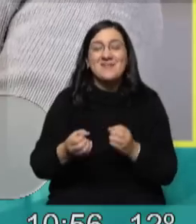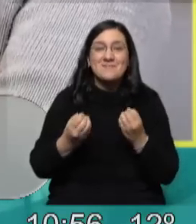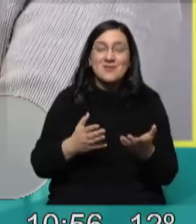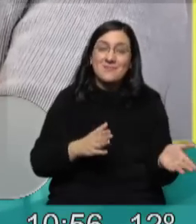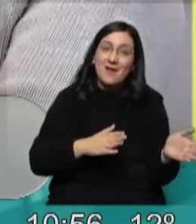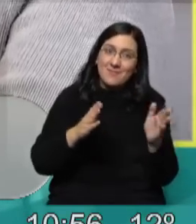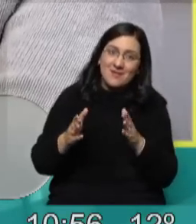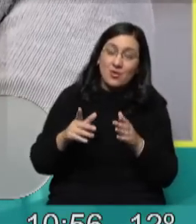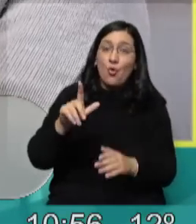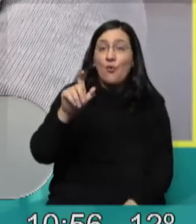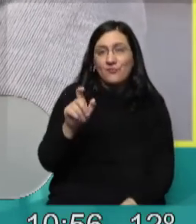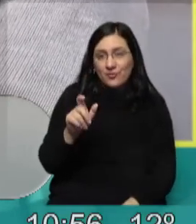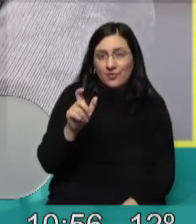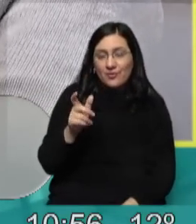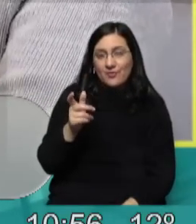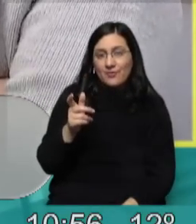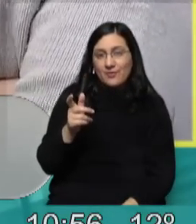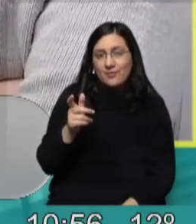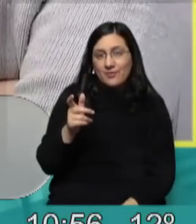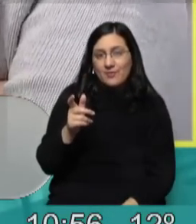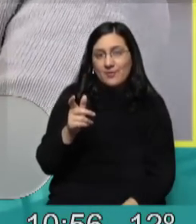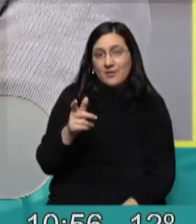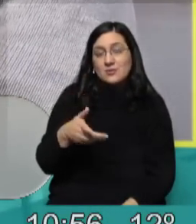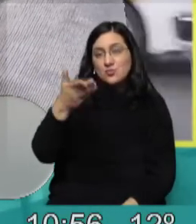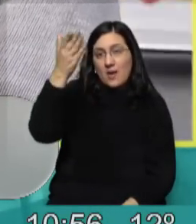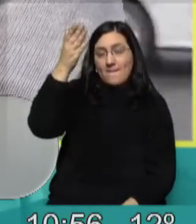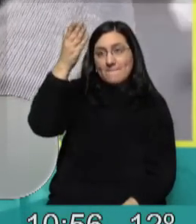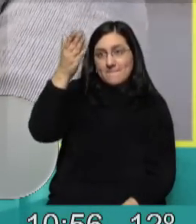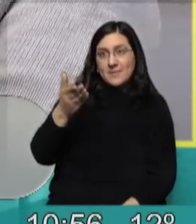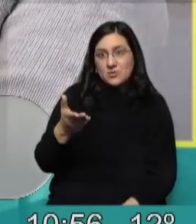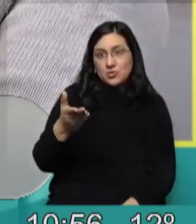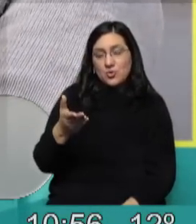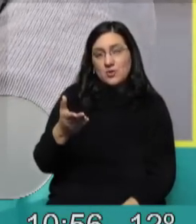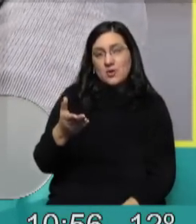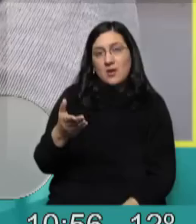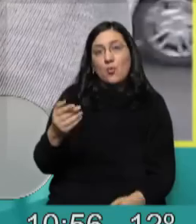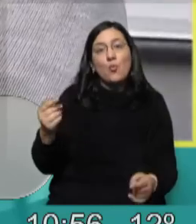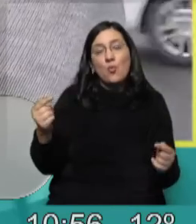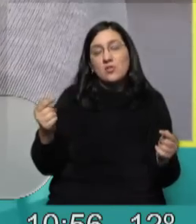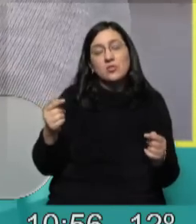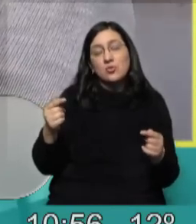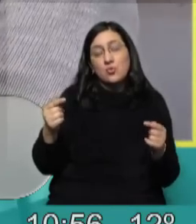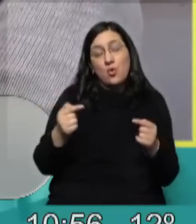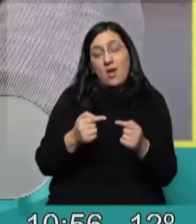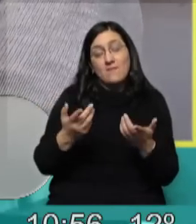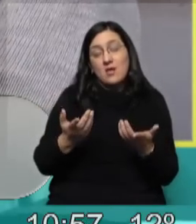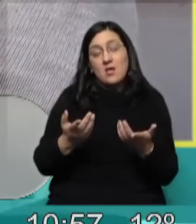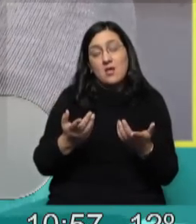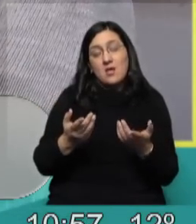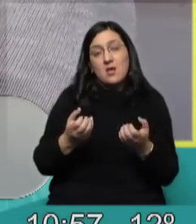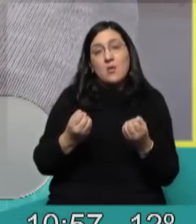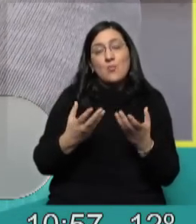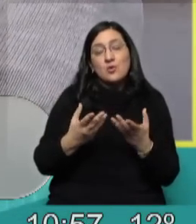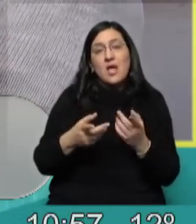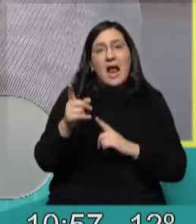allá de que, obviamente, es una figura que es cuestionable, obviamente, porque se ha ganado